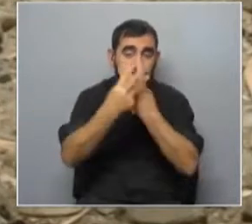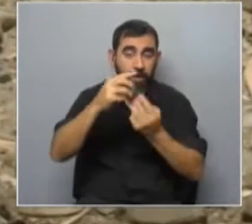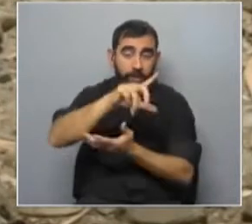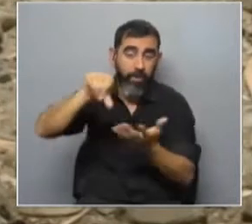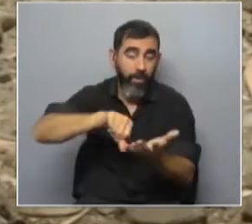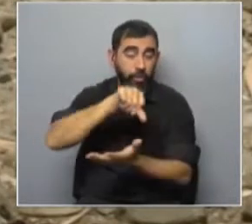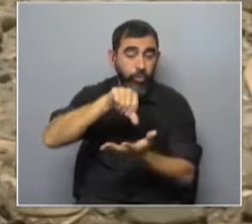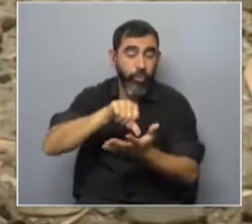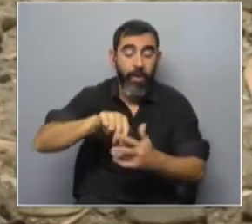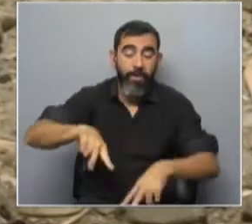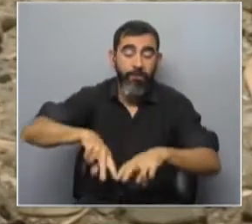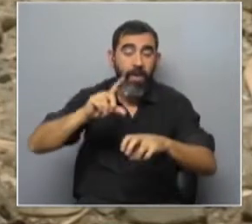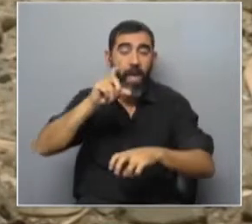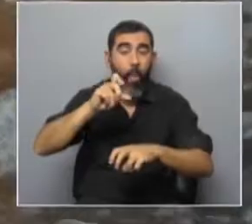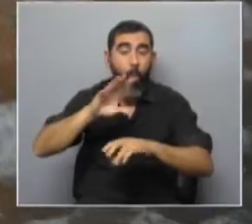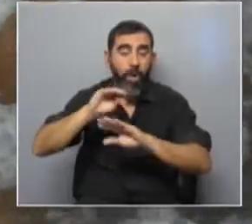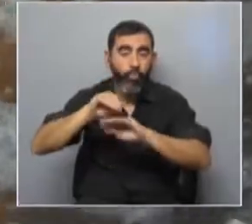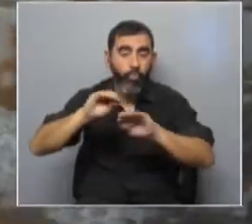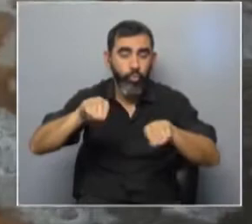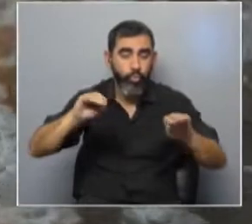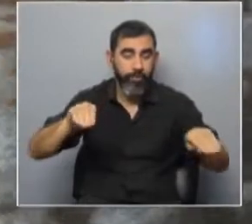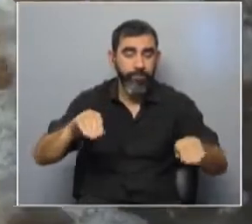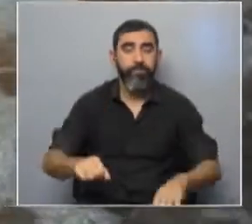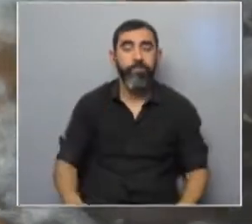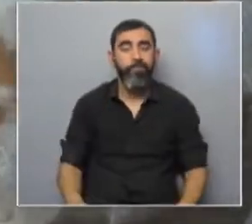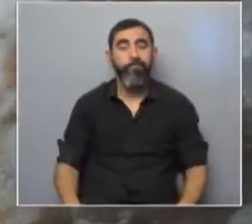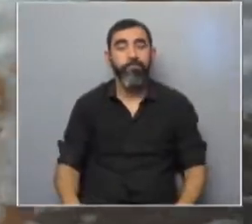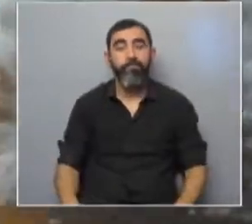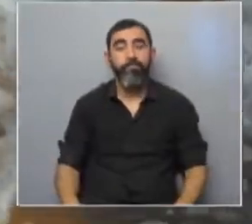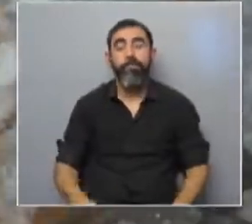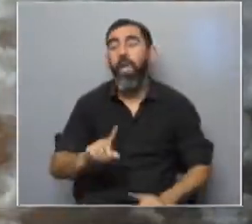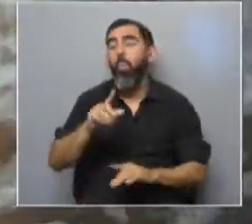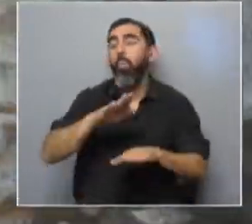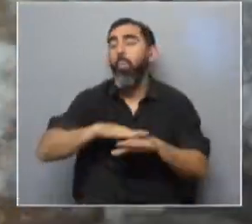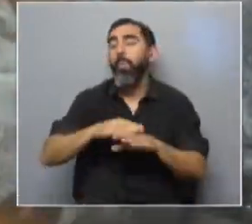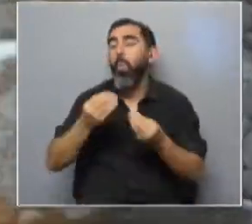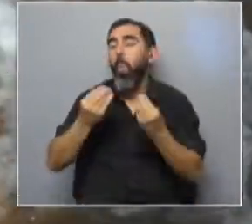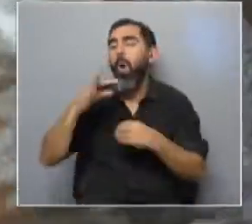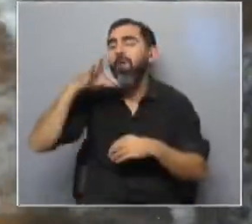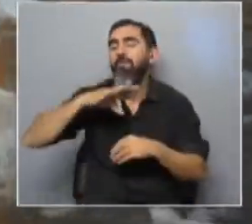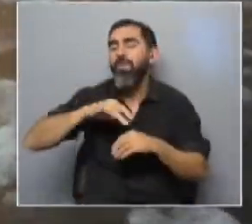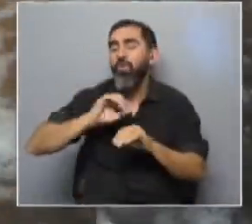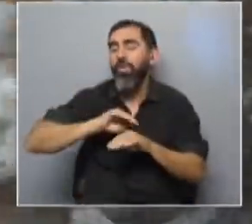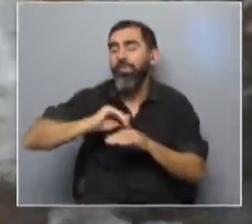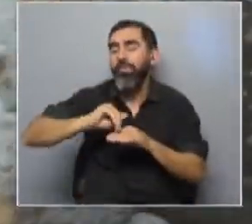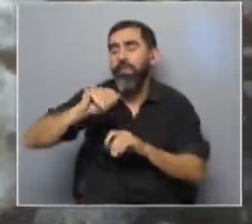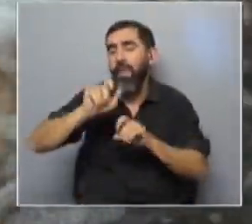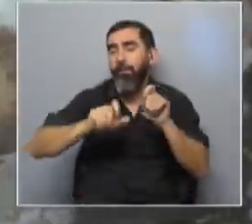por ejemplo, es estudiar sus aguas residuales y ver en un momento determinado qué enterovirus está excretando esa población.